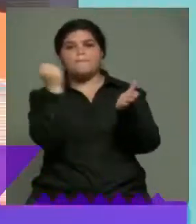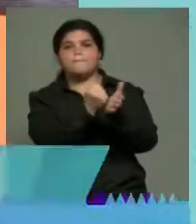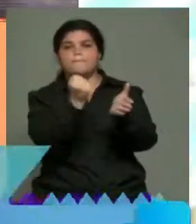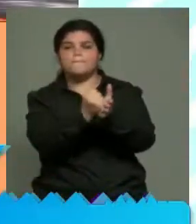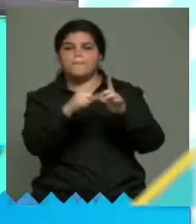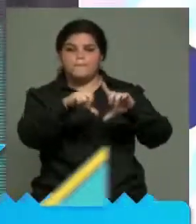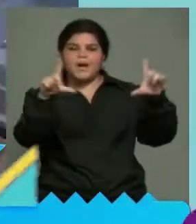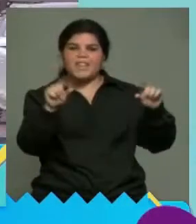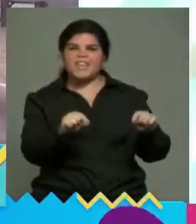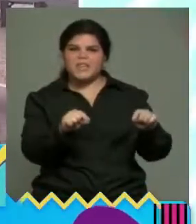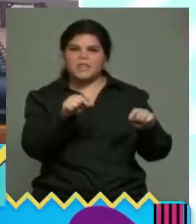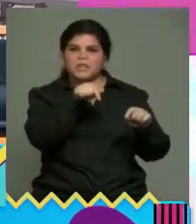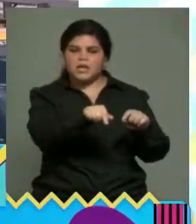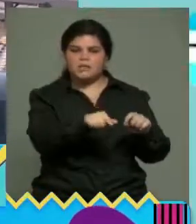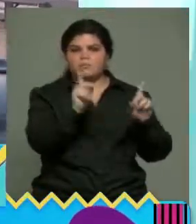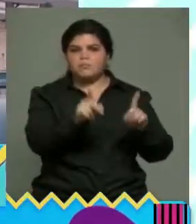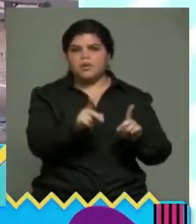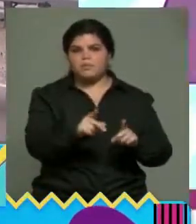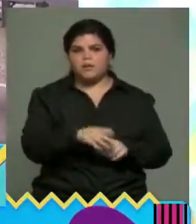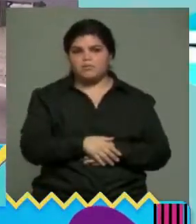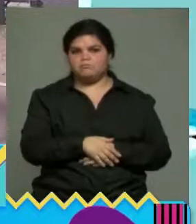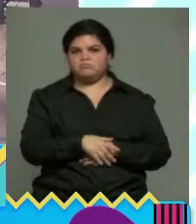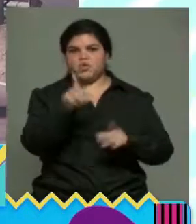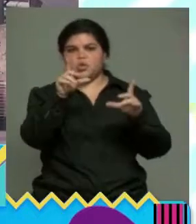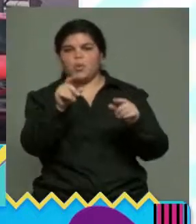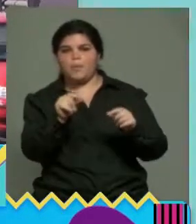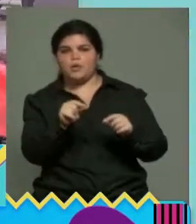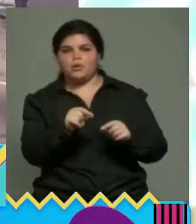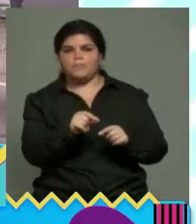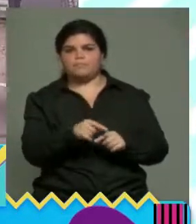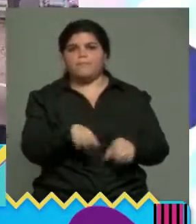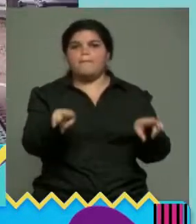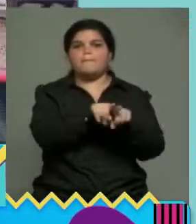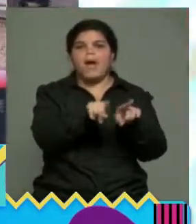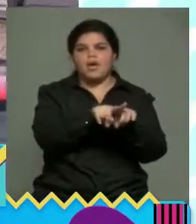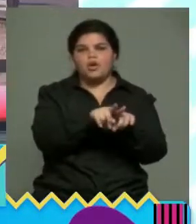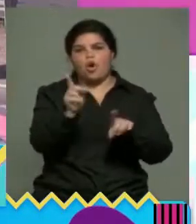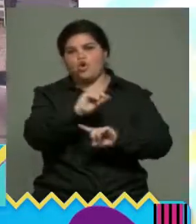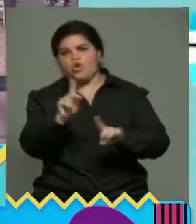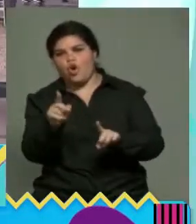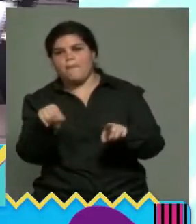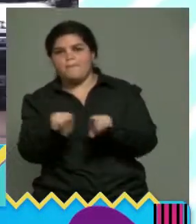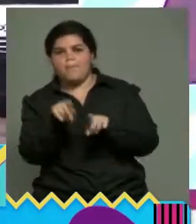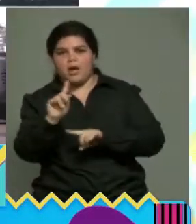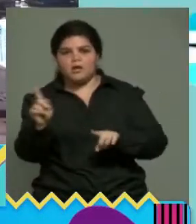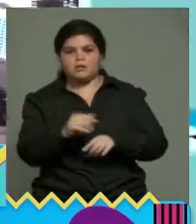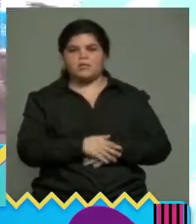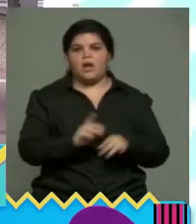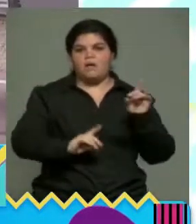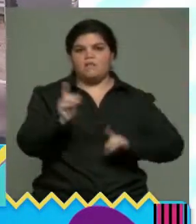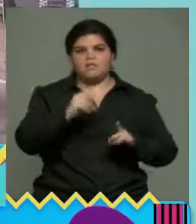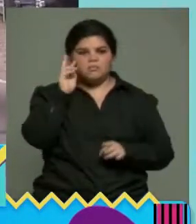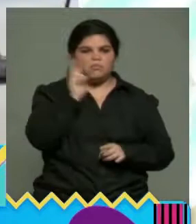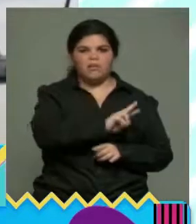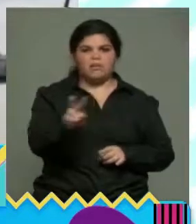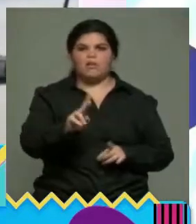Chile, todos los pares por en un Chile día, es paro todos los impar pares por y la gente, la mayoría, tiene, cuando compras el auto, te fijas además del modelo que te gusta, que sea patente impar, por